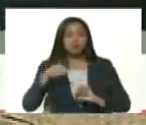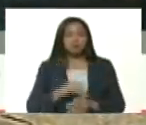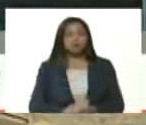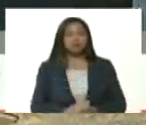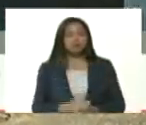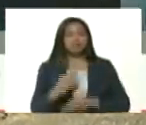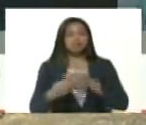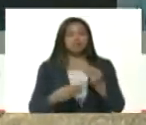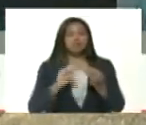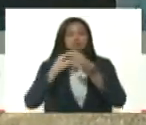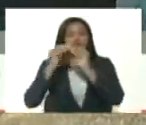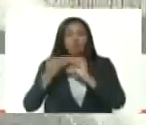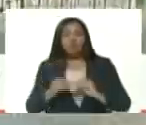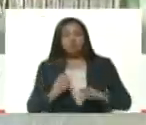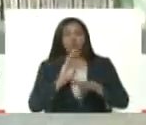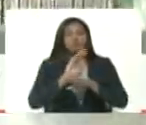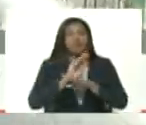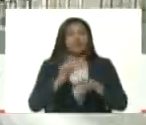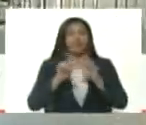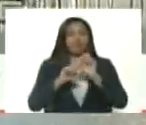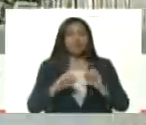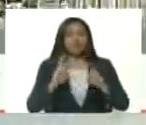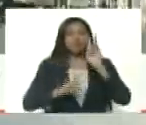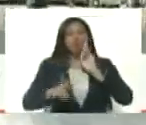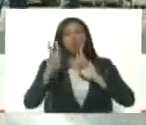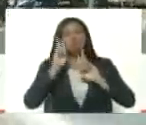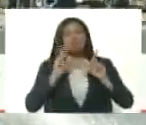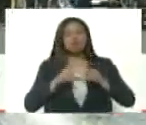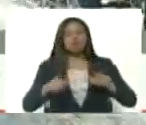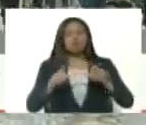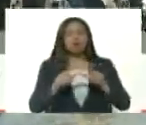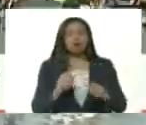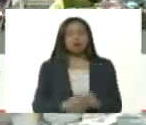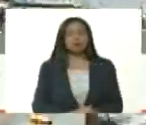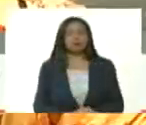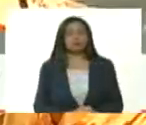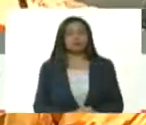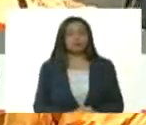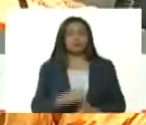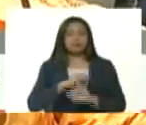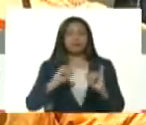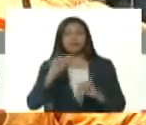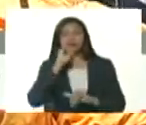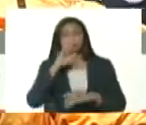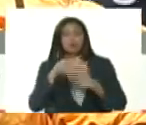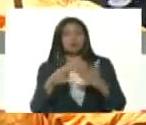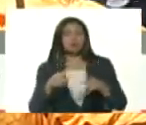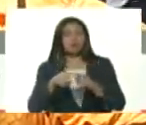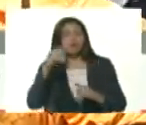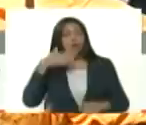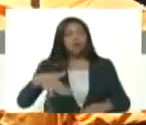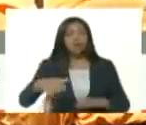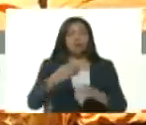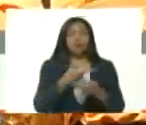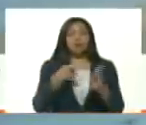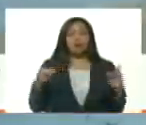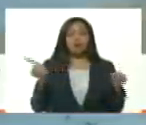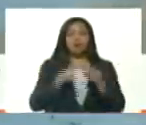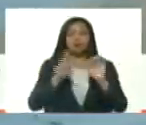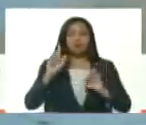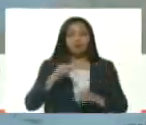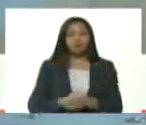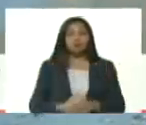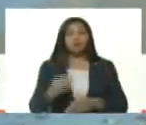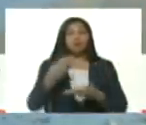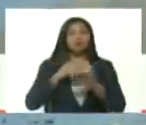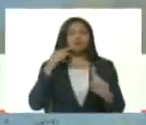haciendo el mantenimiento, limpieza y desinfección de las áreas comunes que ya le informaba a usted y al pueblo en general. Se está